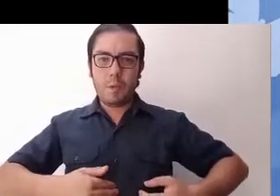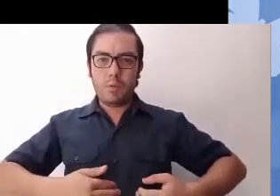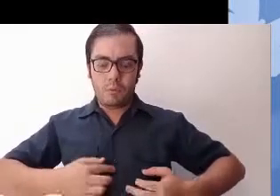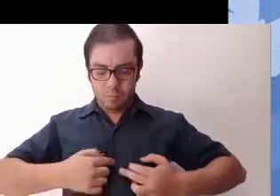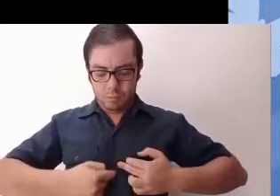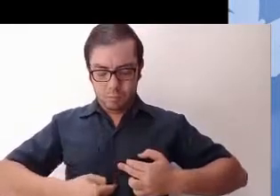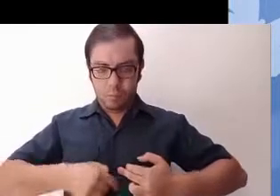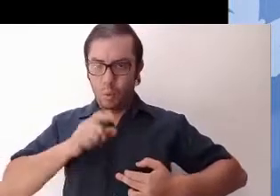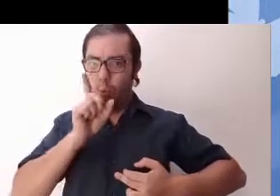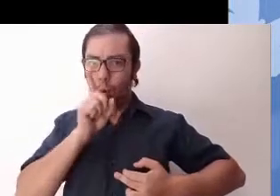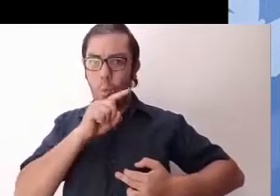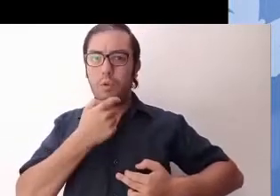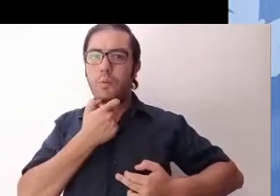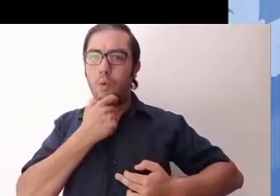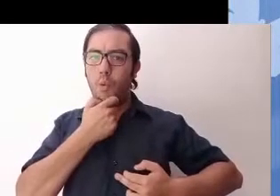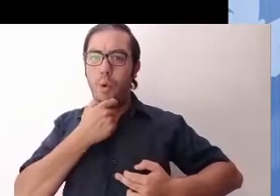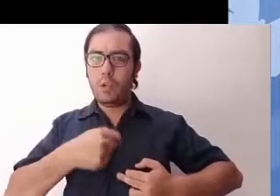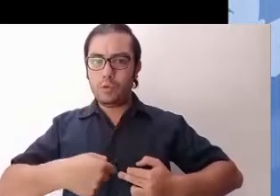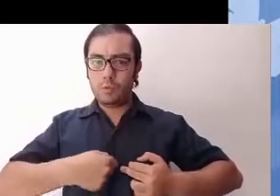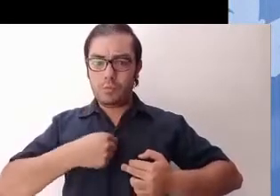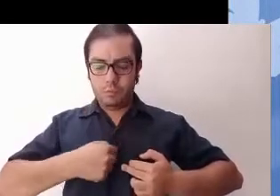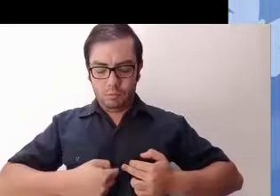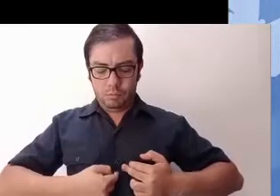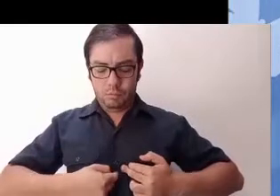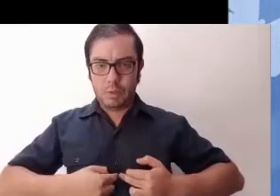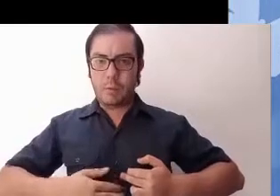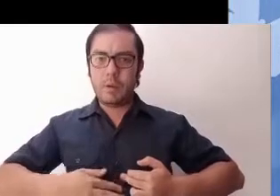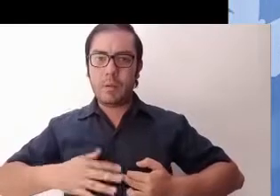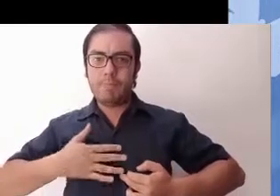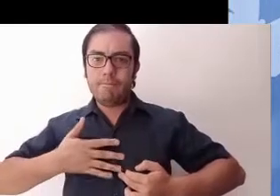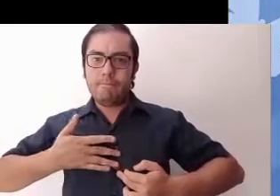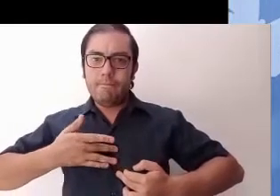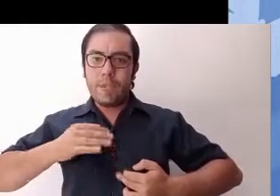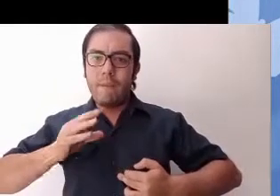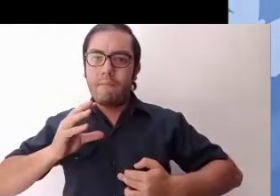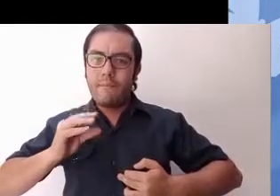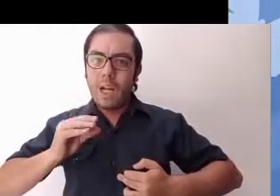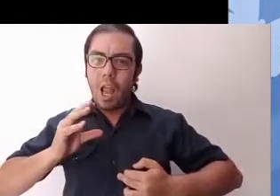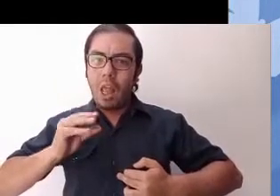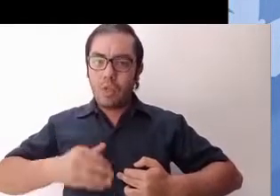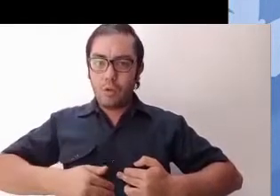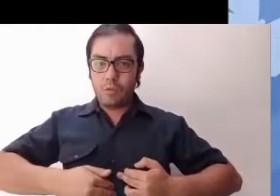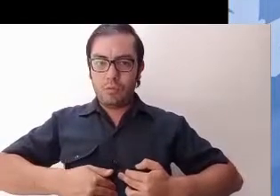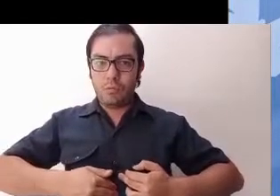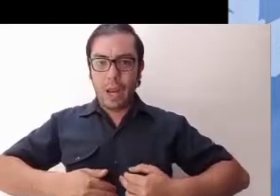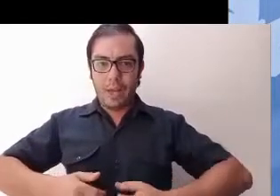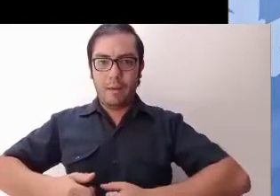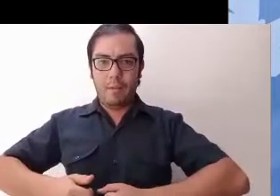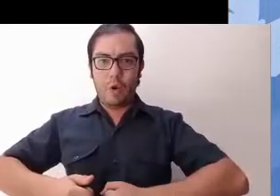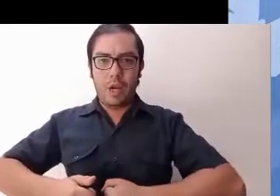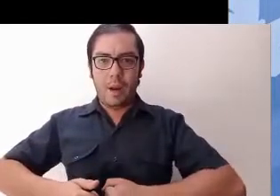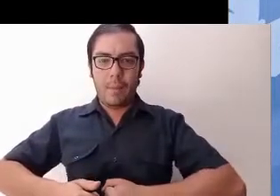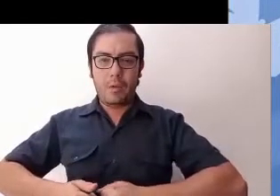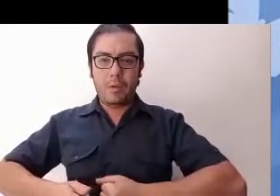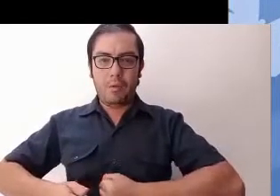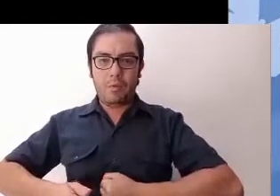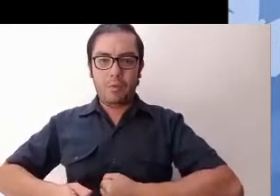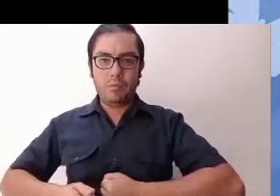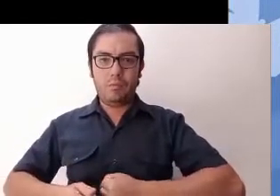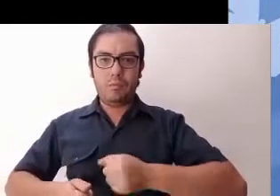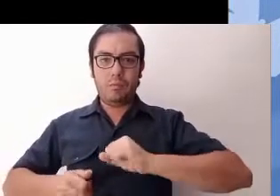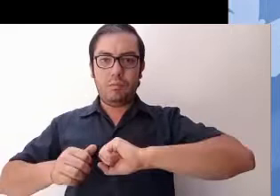ya por debajo del último hueso del pecho, donde se siente un poquito más blandito. Ahí vamos a poner nuestra